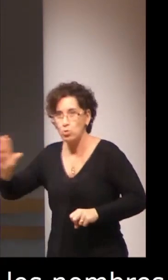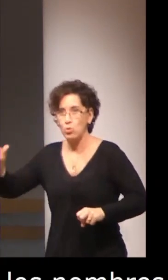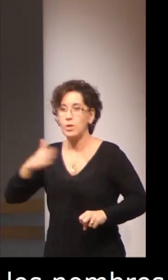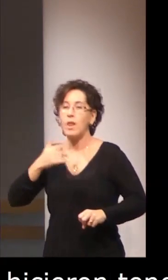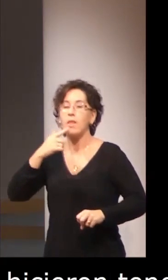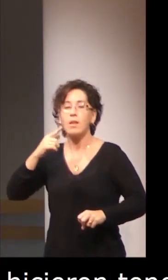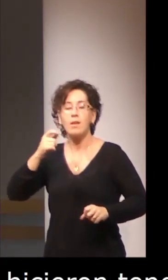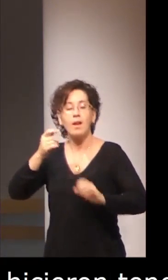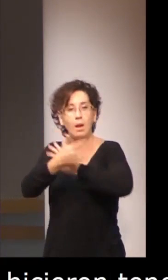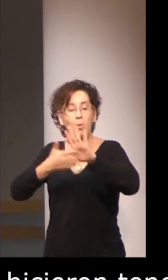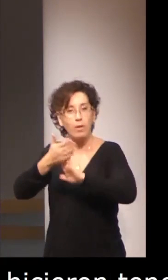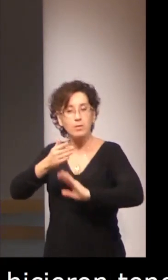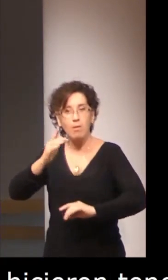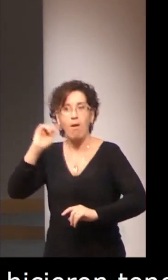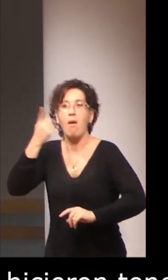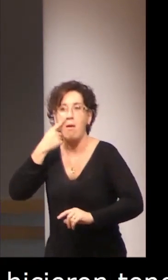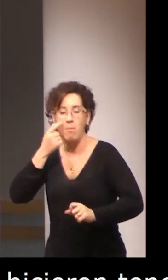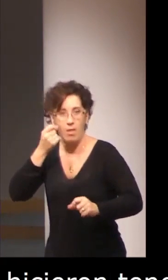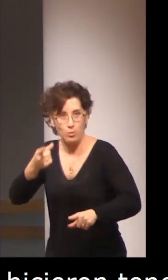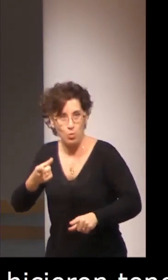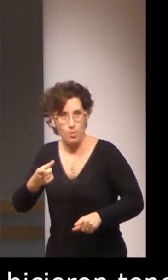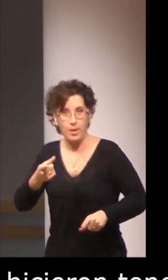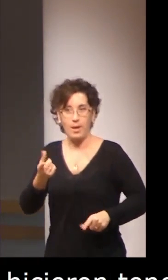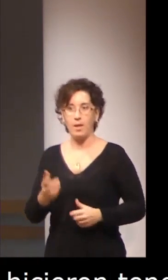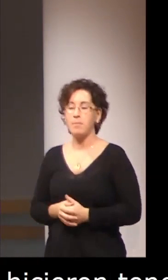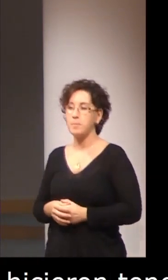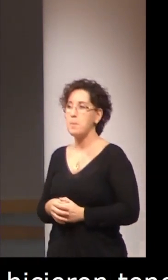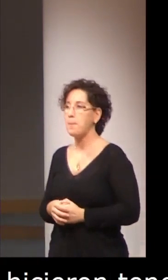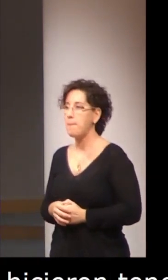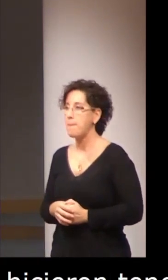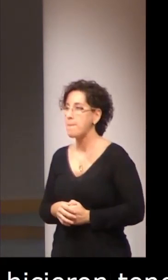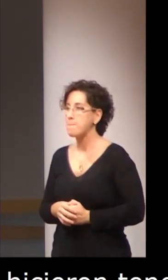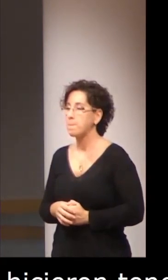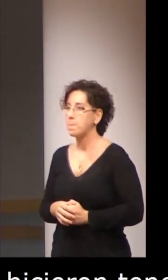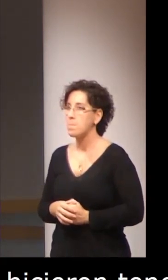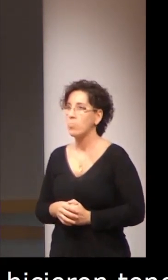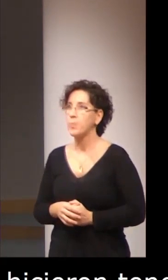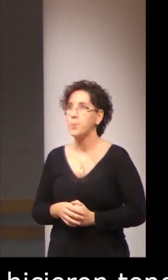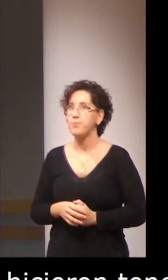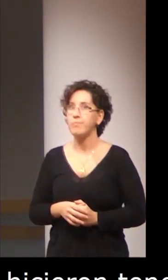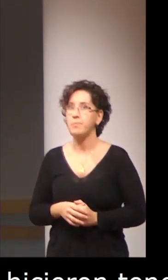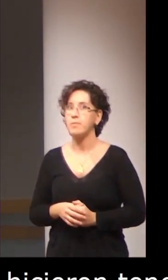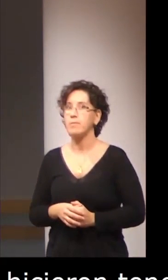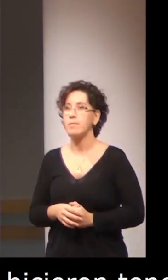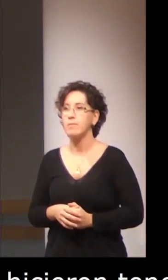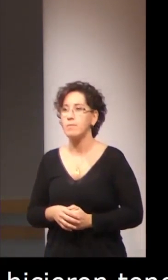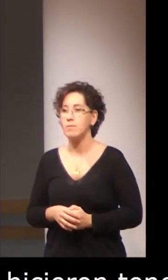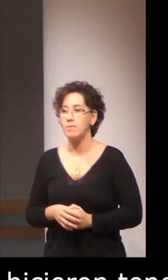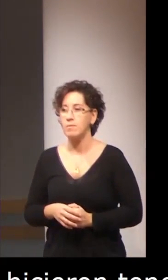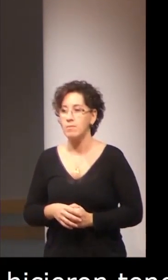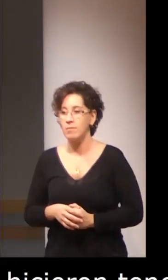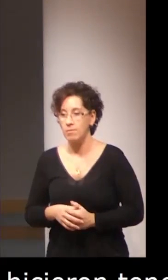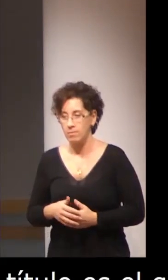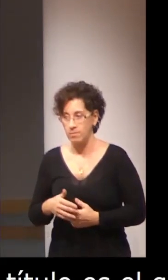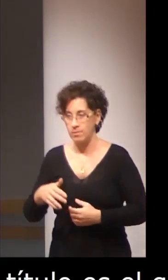de signos y por supuesto con la organización y y preparación eh